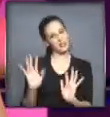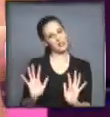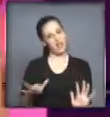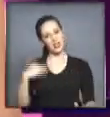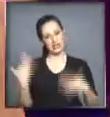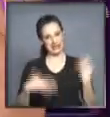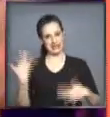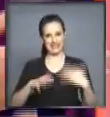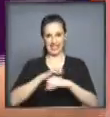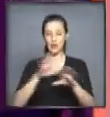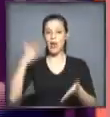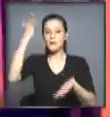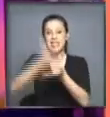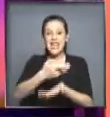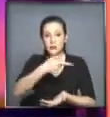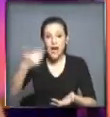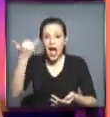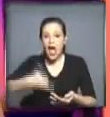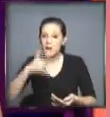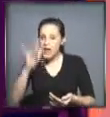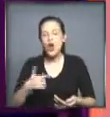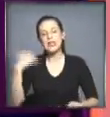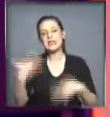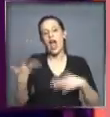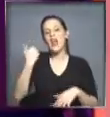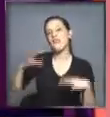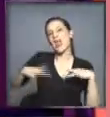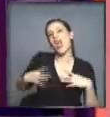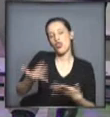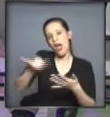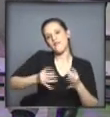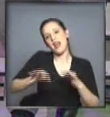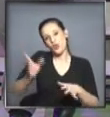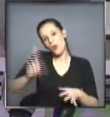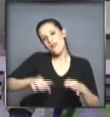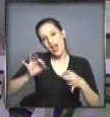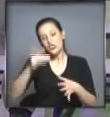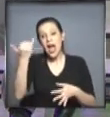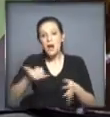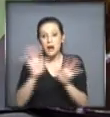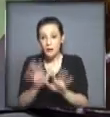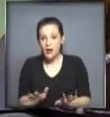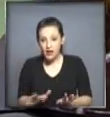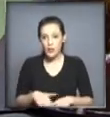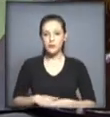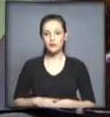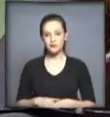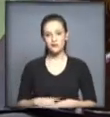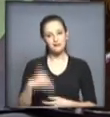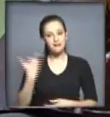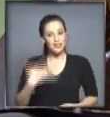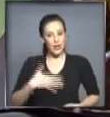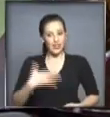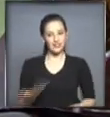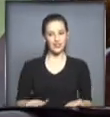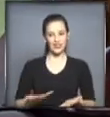hoy? Es miércoles, la mitad de semana, viene el feriado ayer, te ya vienen las vacaciones. Vienen sí. las vacaciones, ya prepararon... Con él y viene la vacación. ¿Están